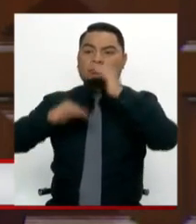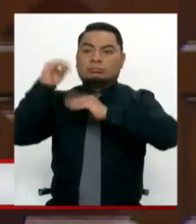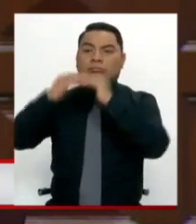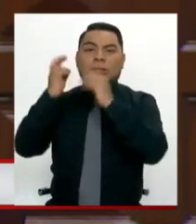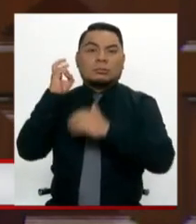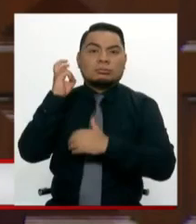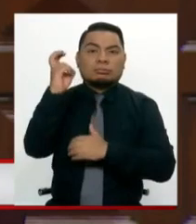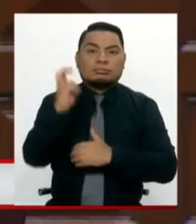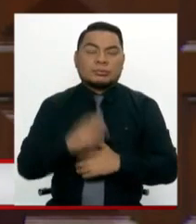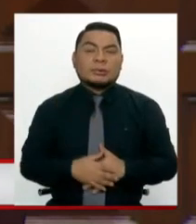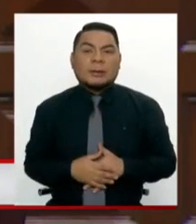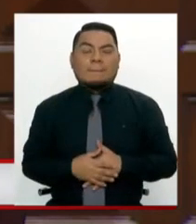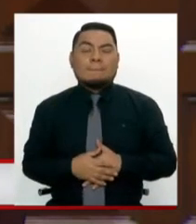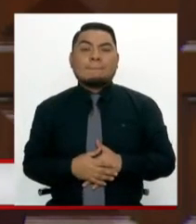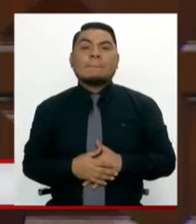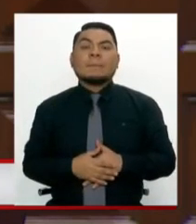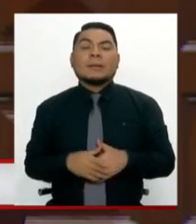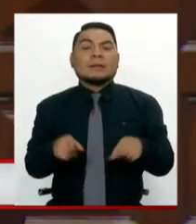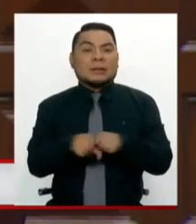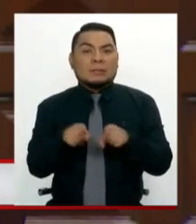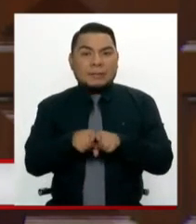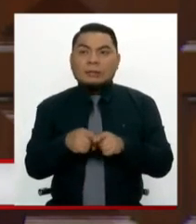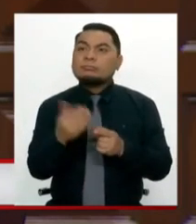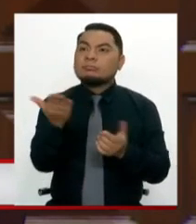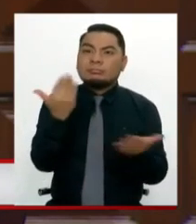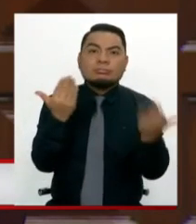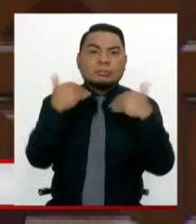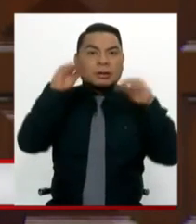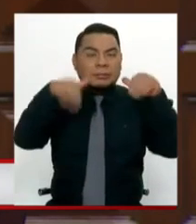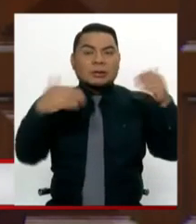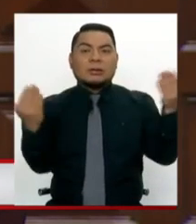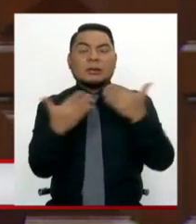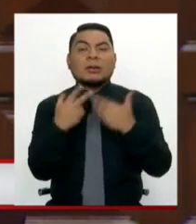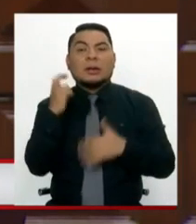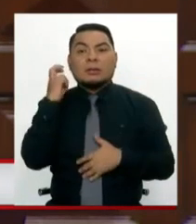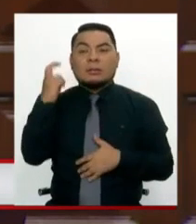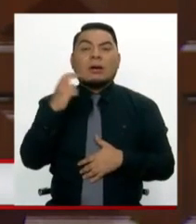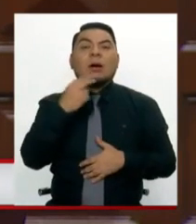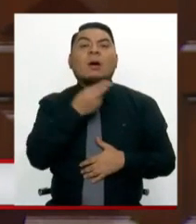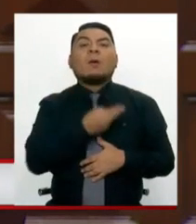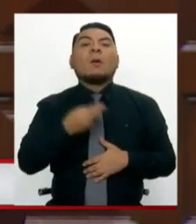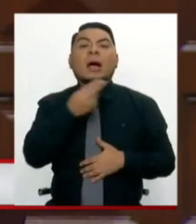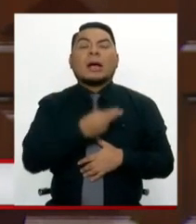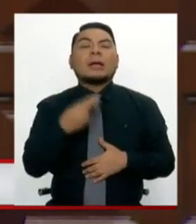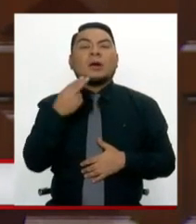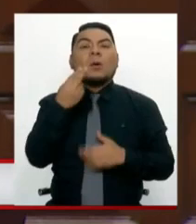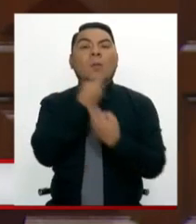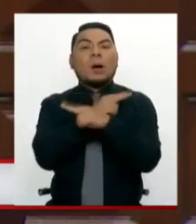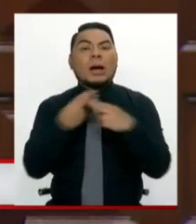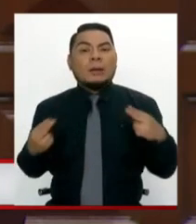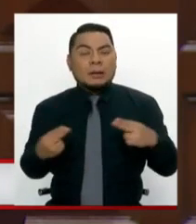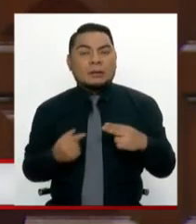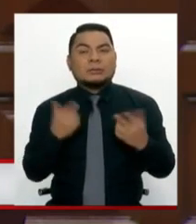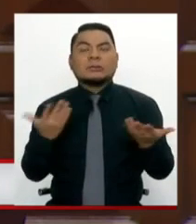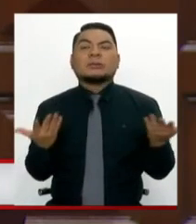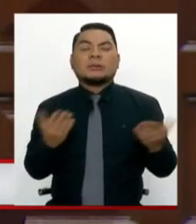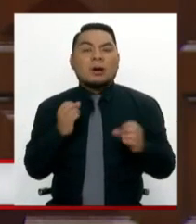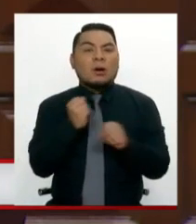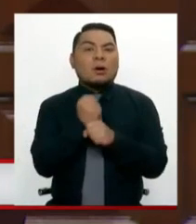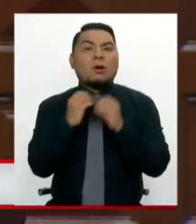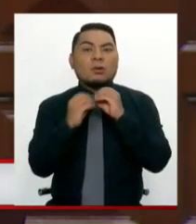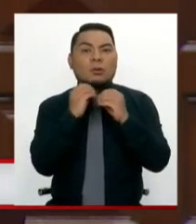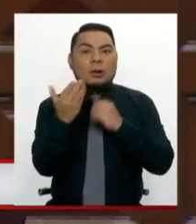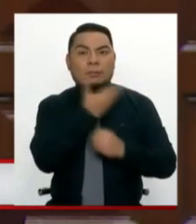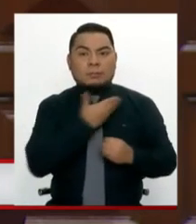ferroviaria. Se convocará el ferrocarril Huancayo-Huancavelica por la modalidad de obra